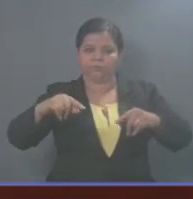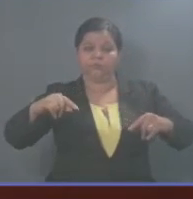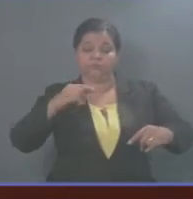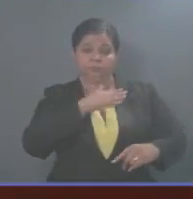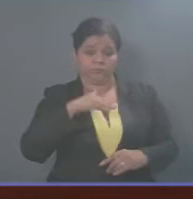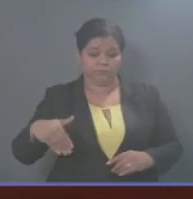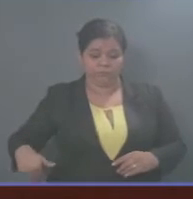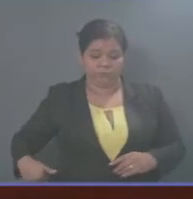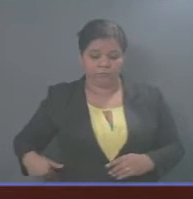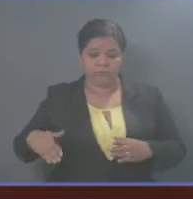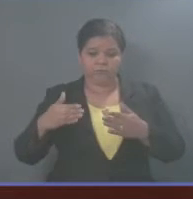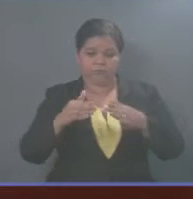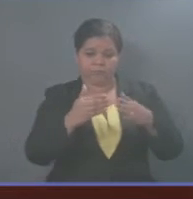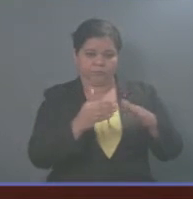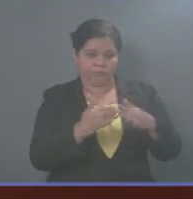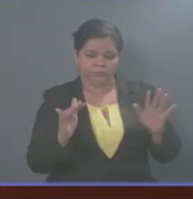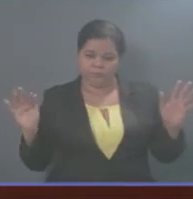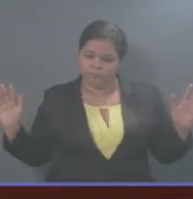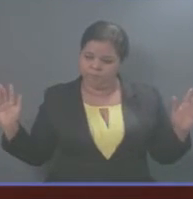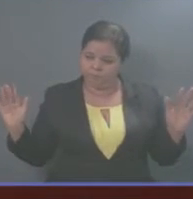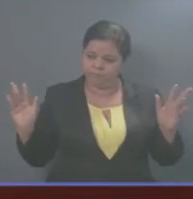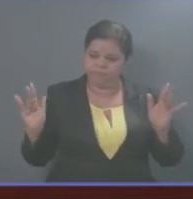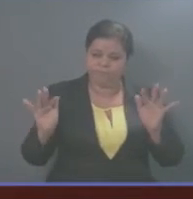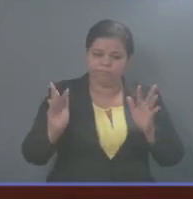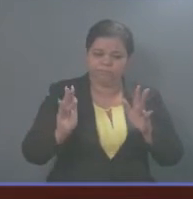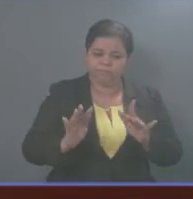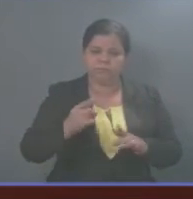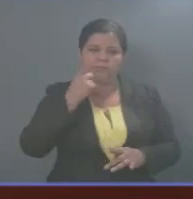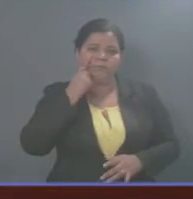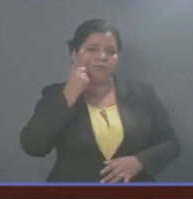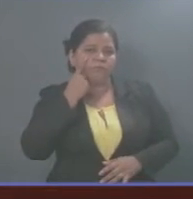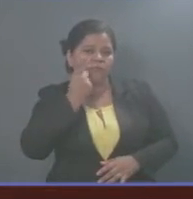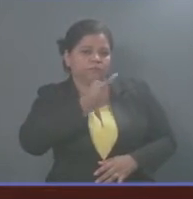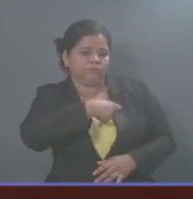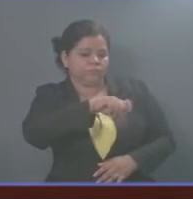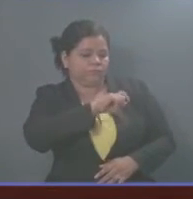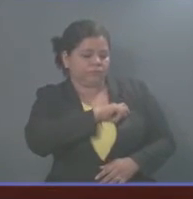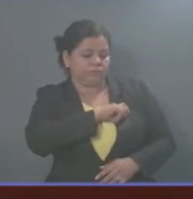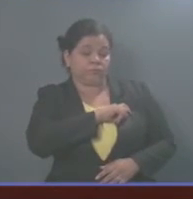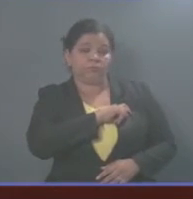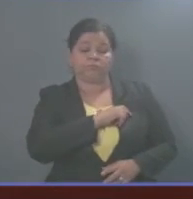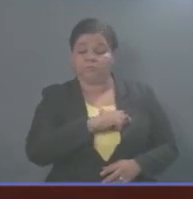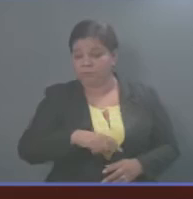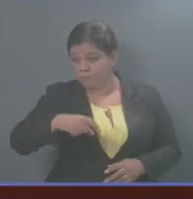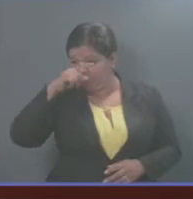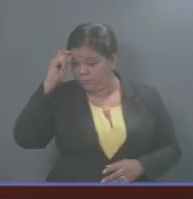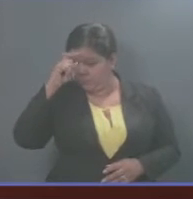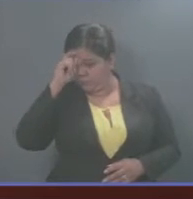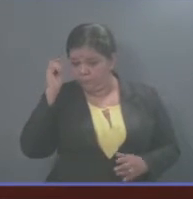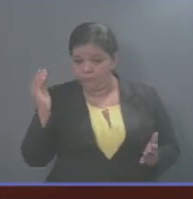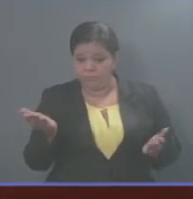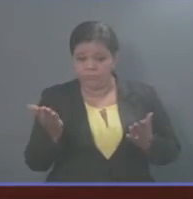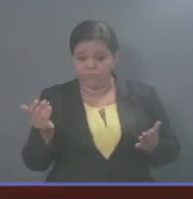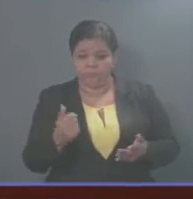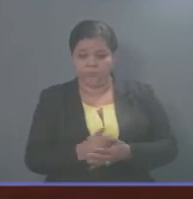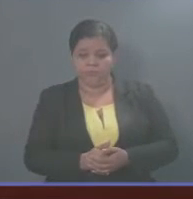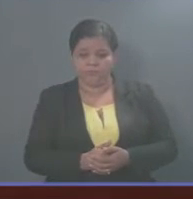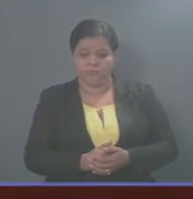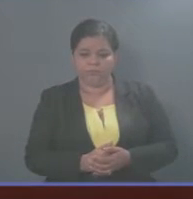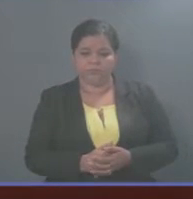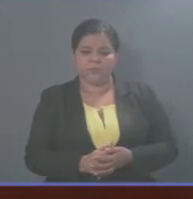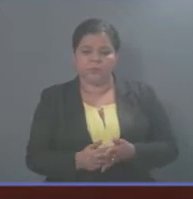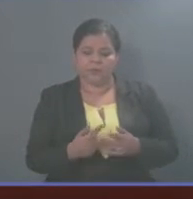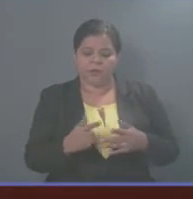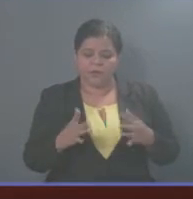Estado en Cádiz, España. El trabajo específico realizado en la cumbre,